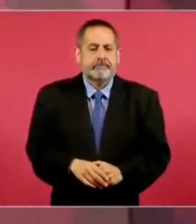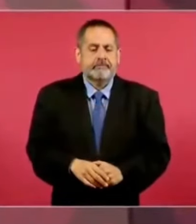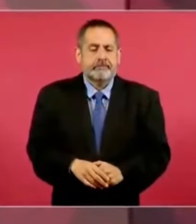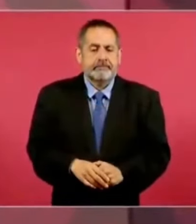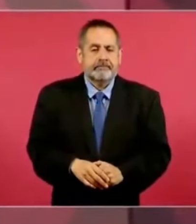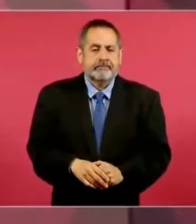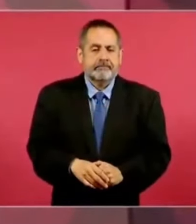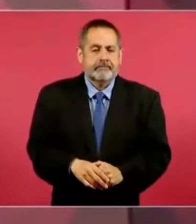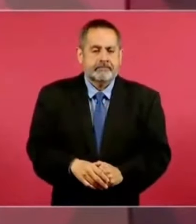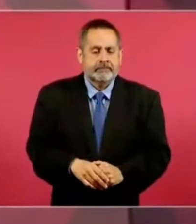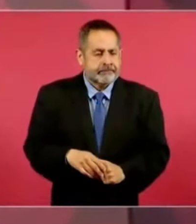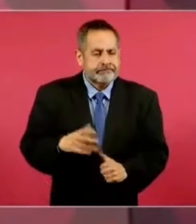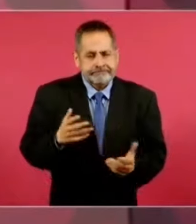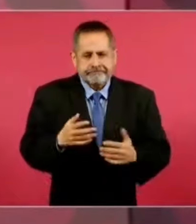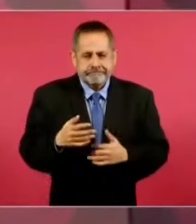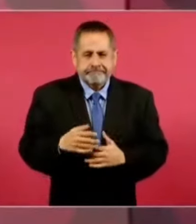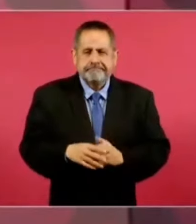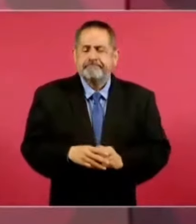cómo tenemos